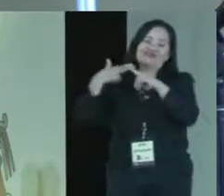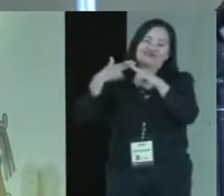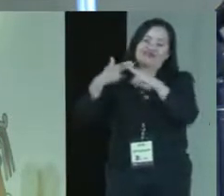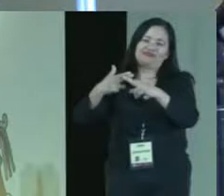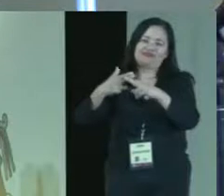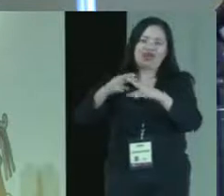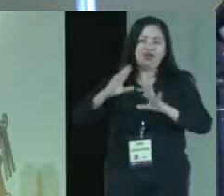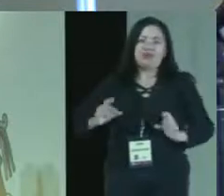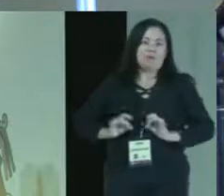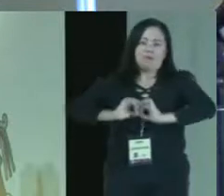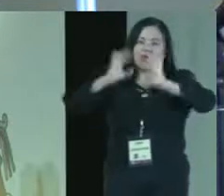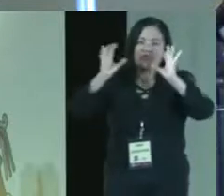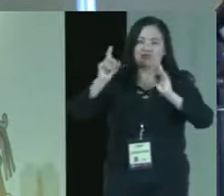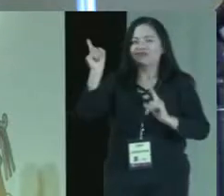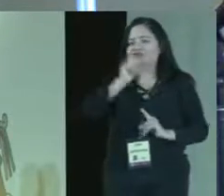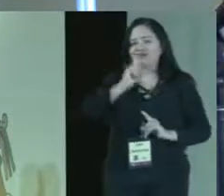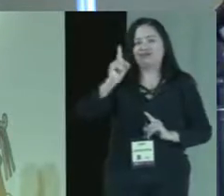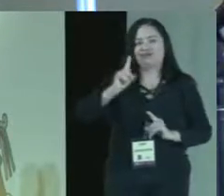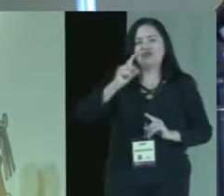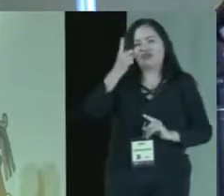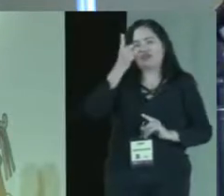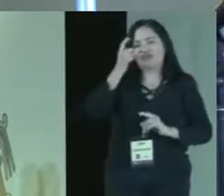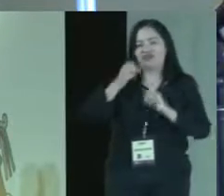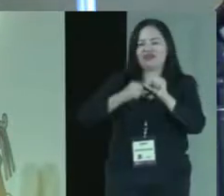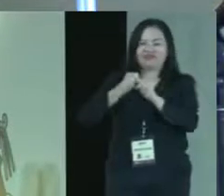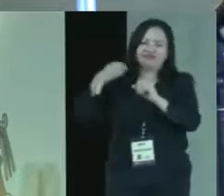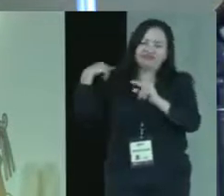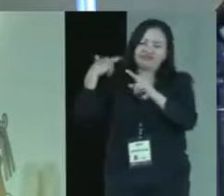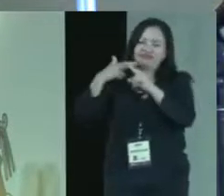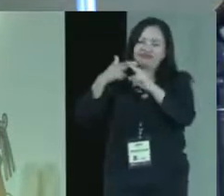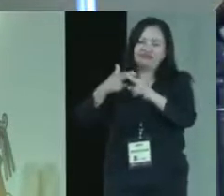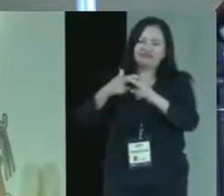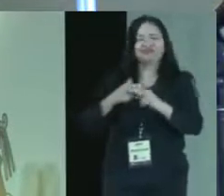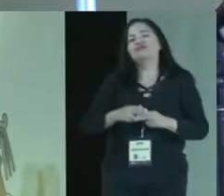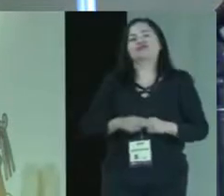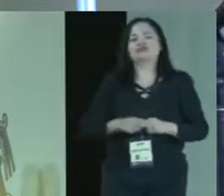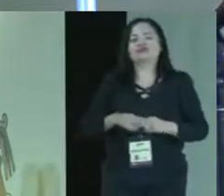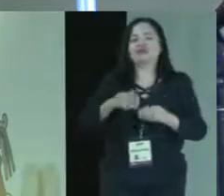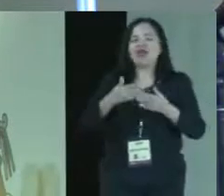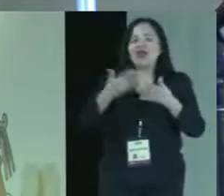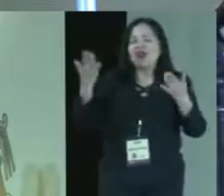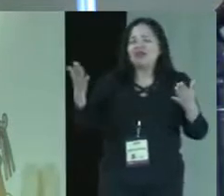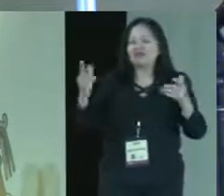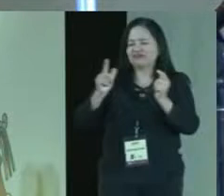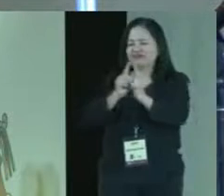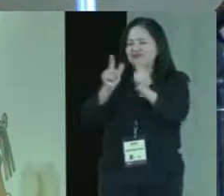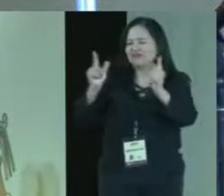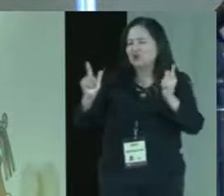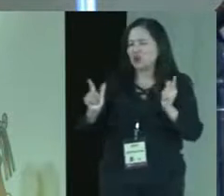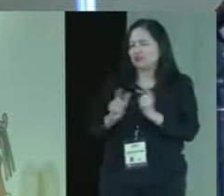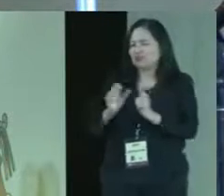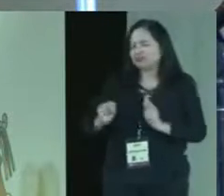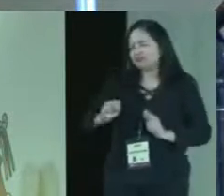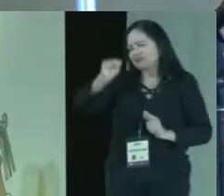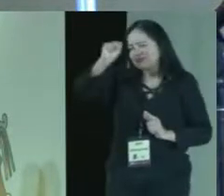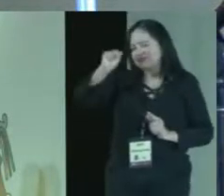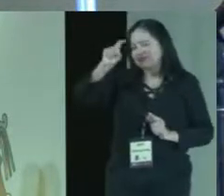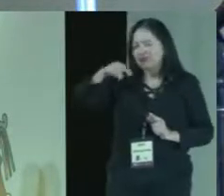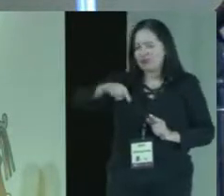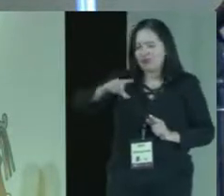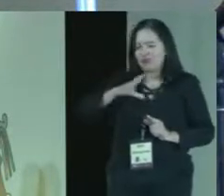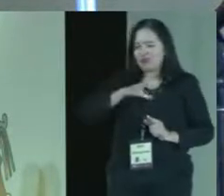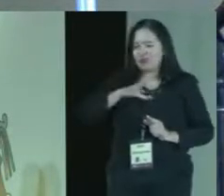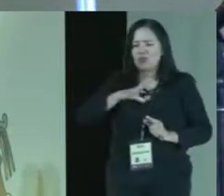surgieron de la noche a la mañana. El corporativismo sindical, que en un tiempo tuvo ciertas ventajas, sobre todo en